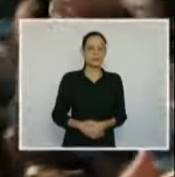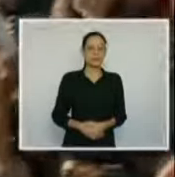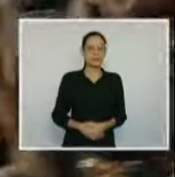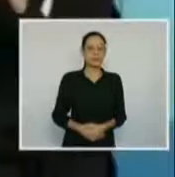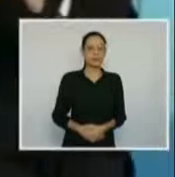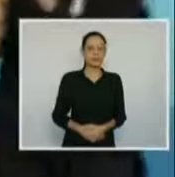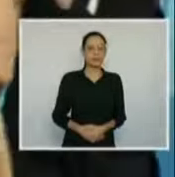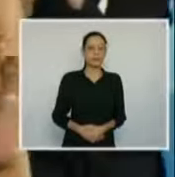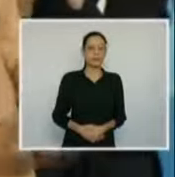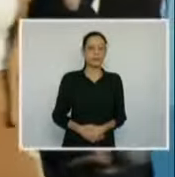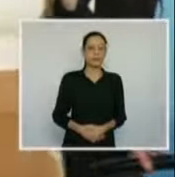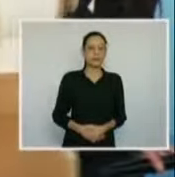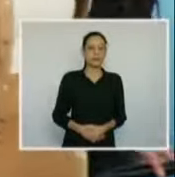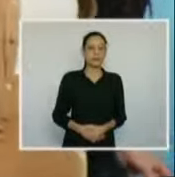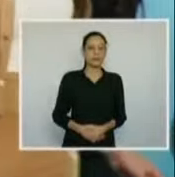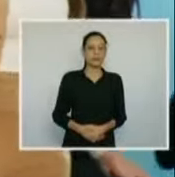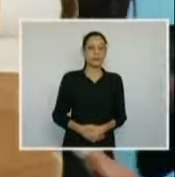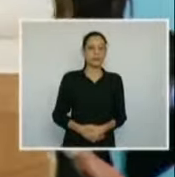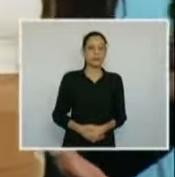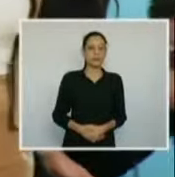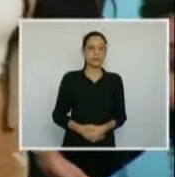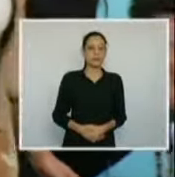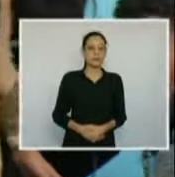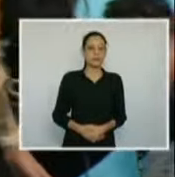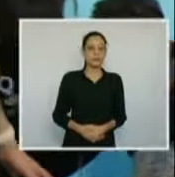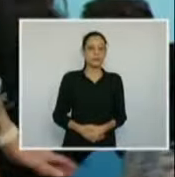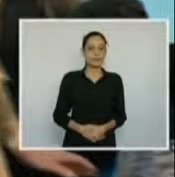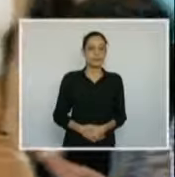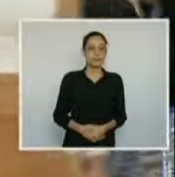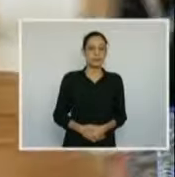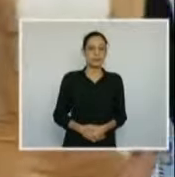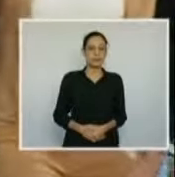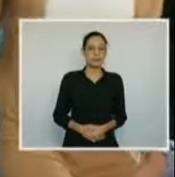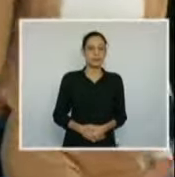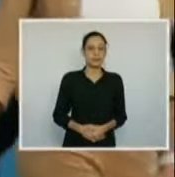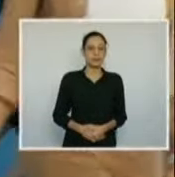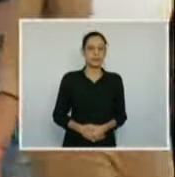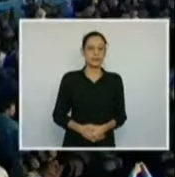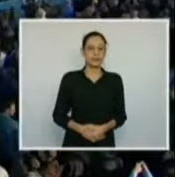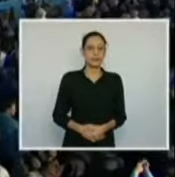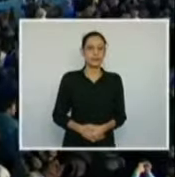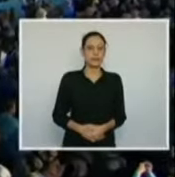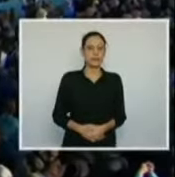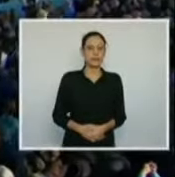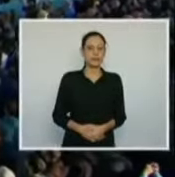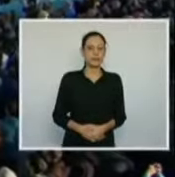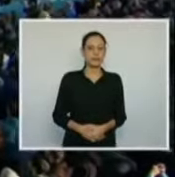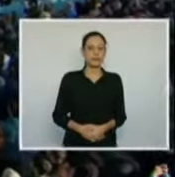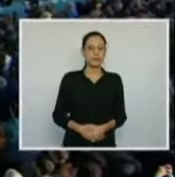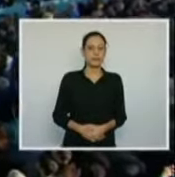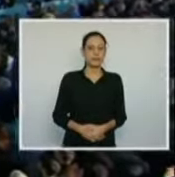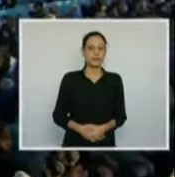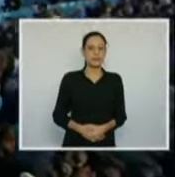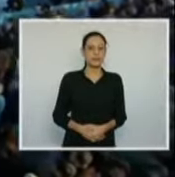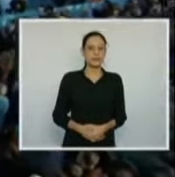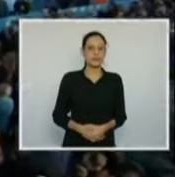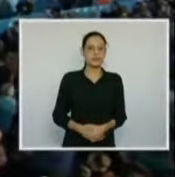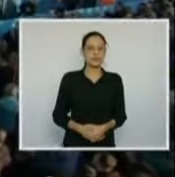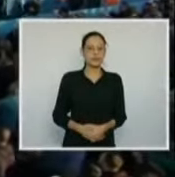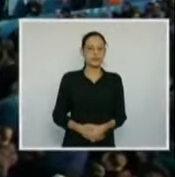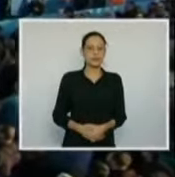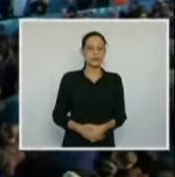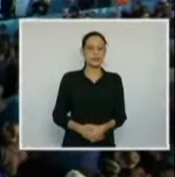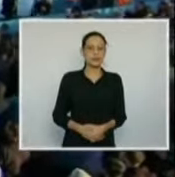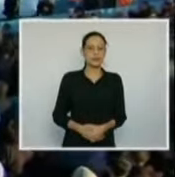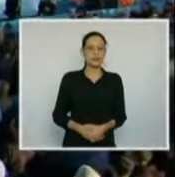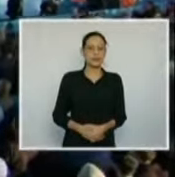defensa cosa, completa. La política es una cosa increíble. Defensa completa de todas sus medidas y de cuestiones que han terminado muy mal. Porque, insisto, el tema pero